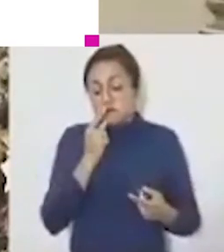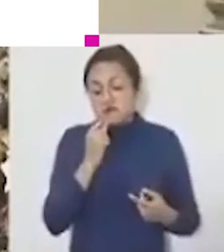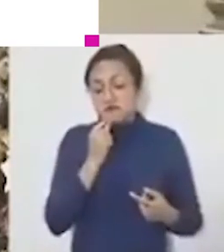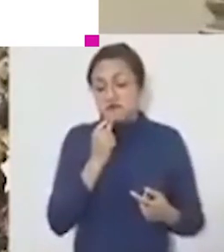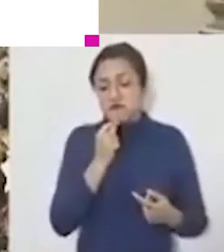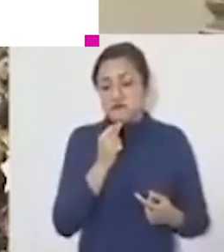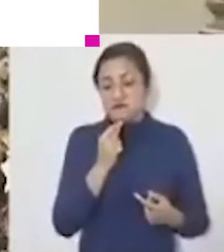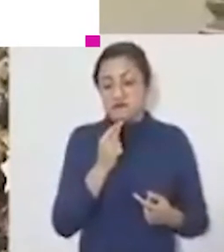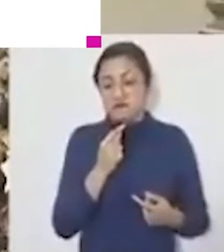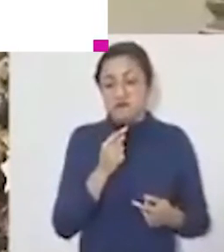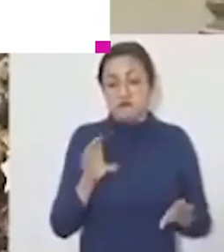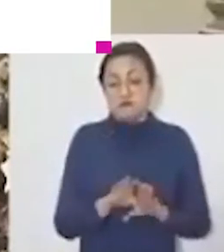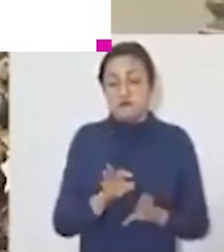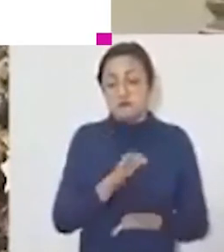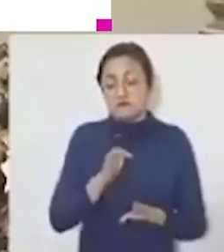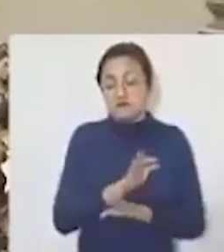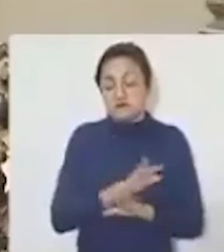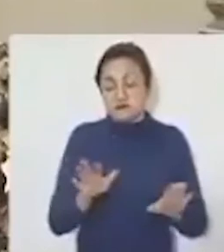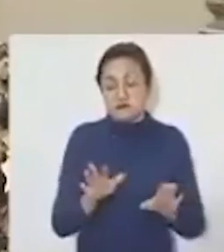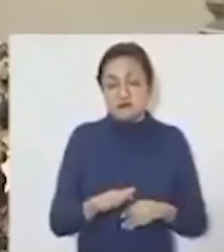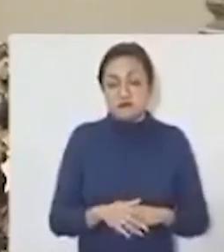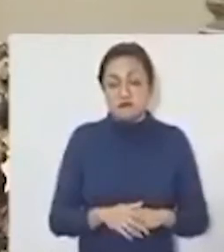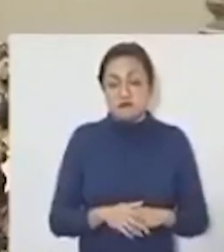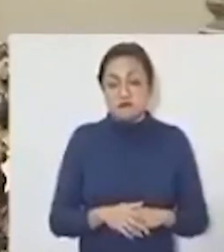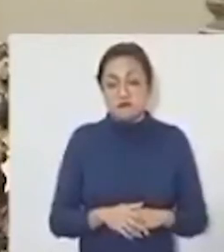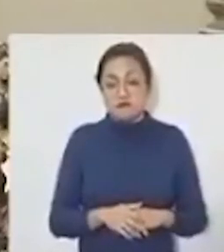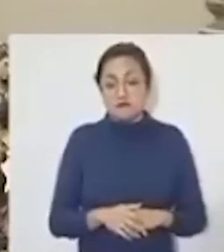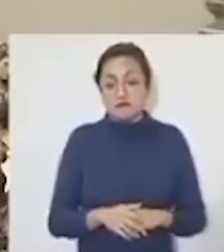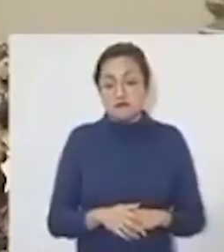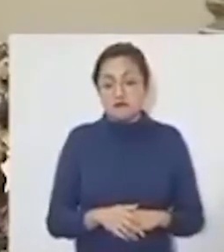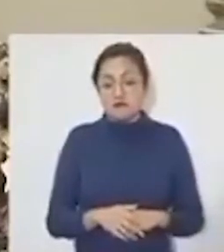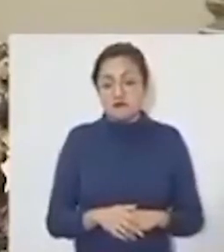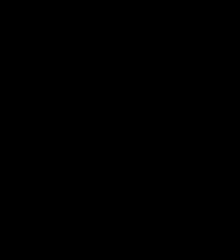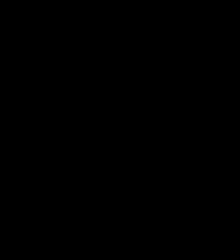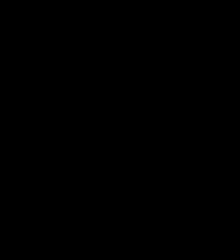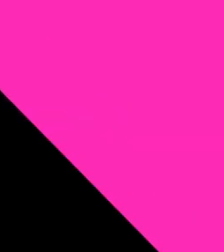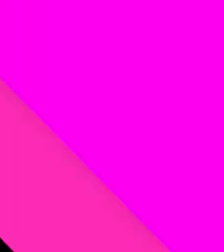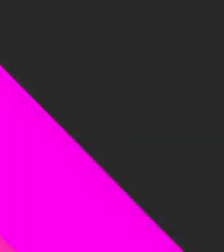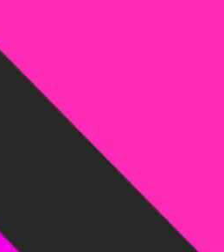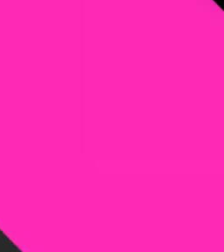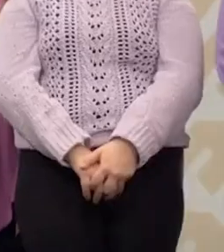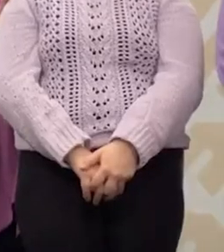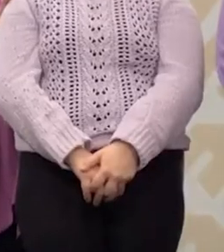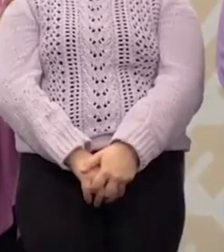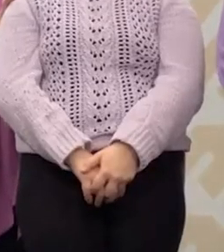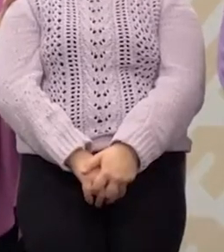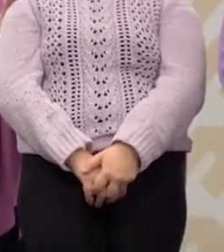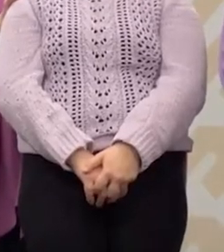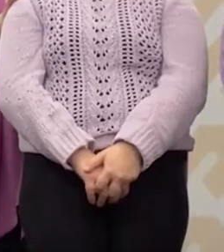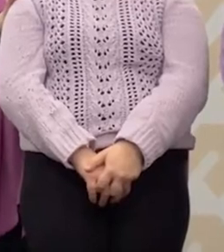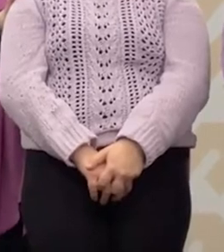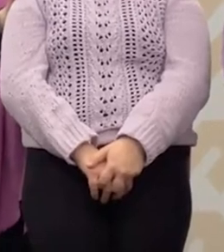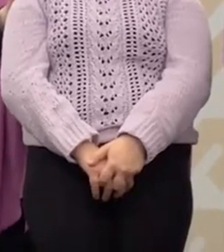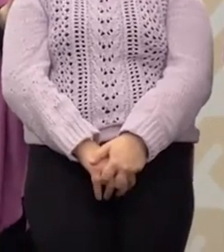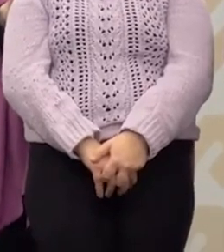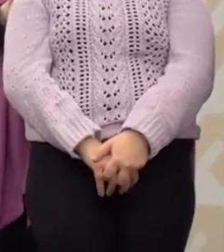que está proponiendo el gobernador Miguel Barbosa a la Secretaría de Seguridad Pública. Central entrevistó a la